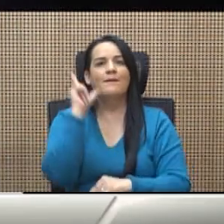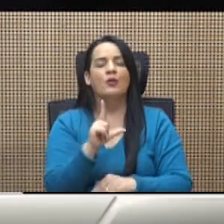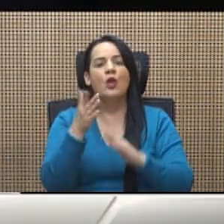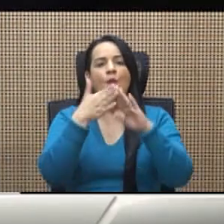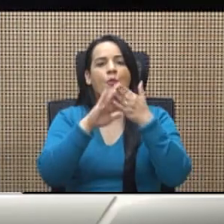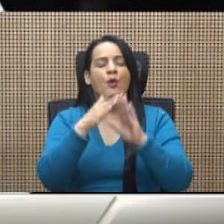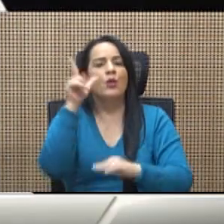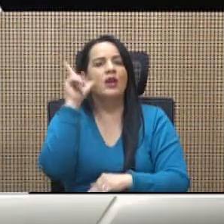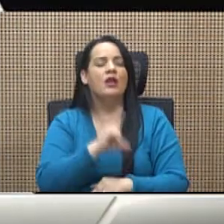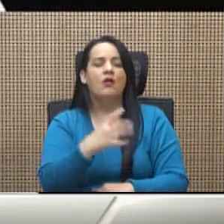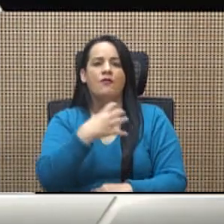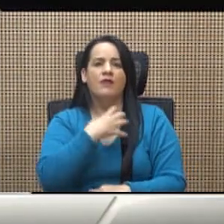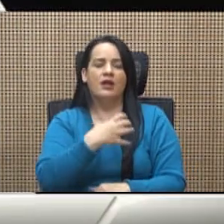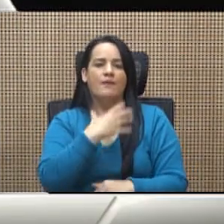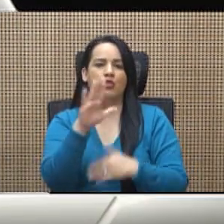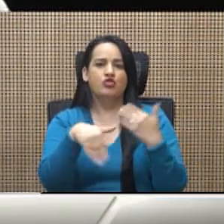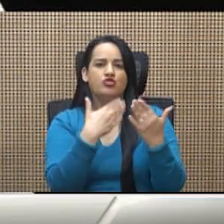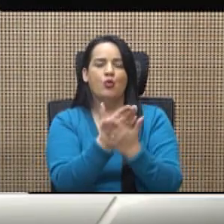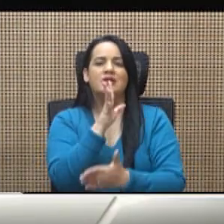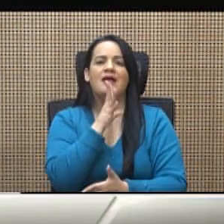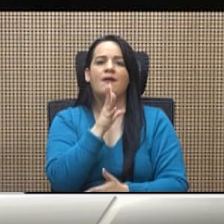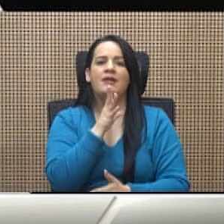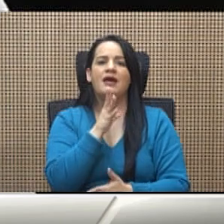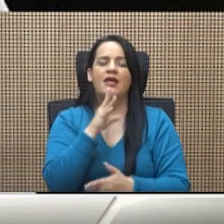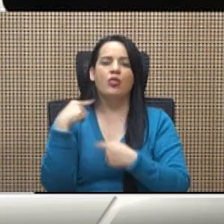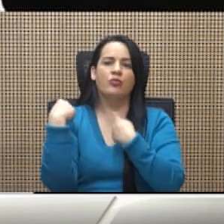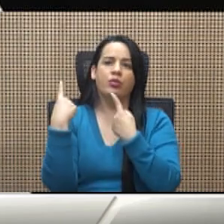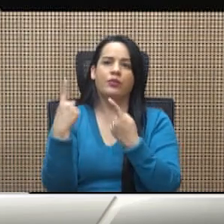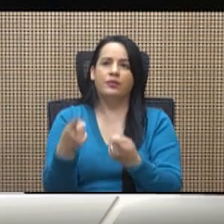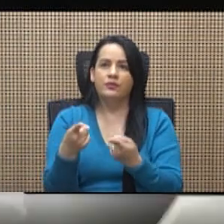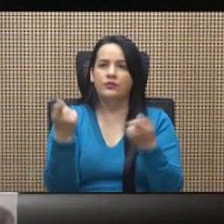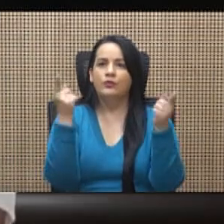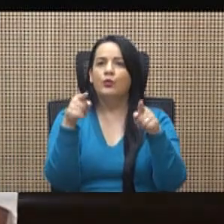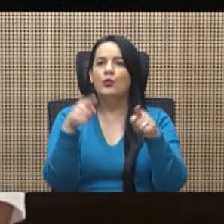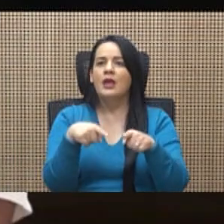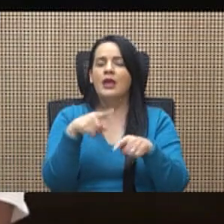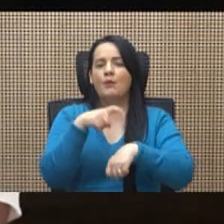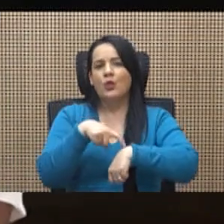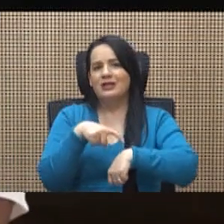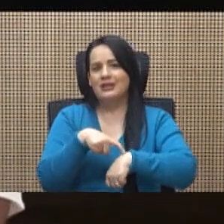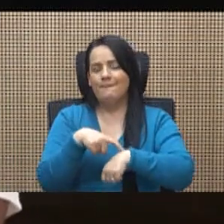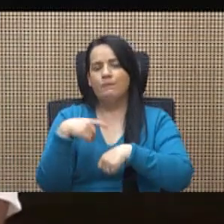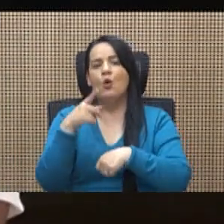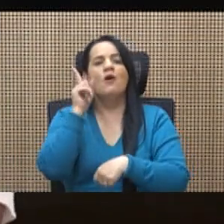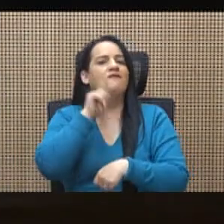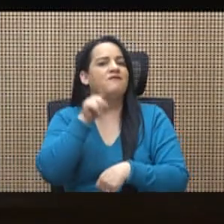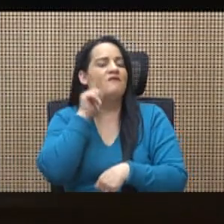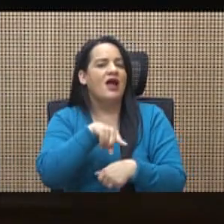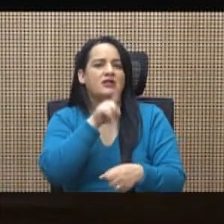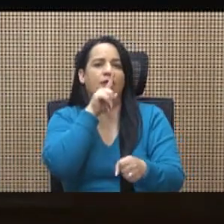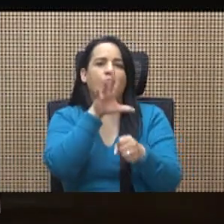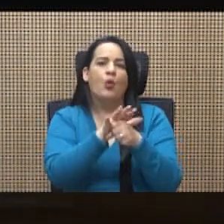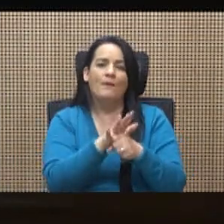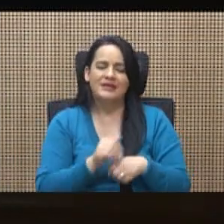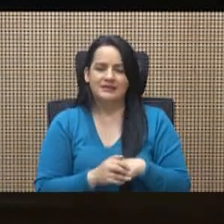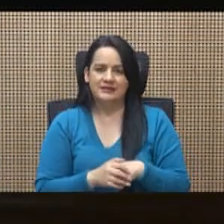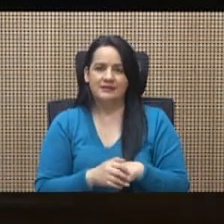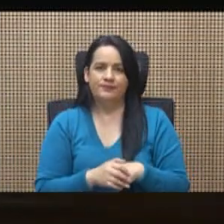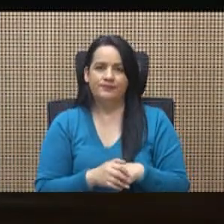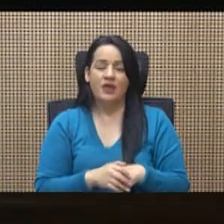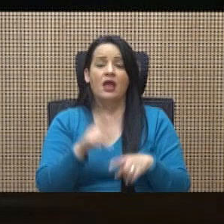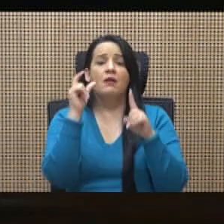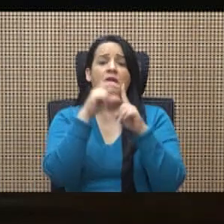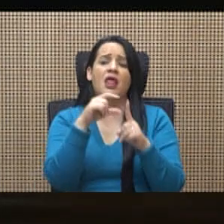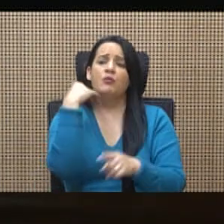está reclamando todas estas aulas que se han dado a través del tiempo las promesas palabras